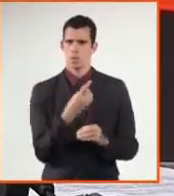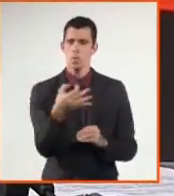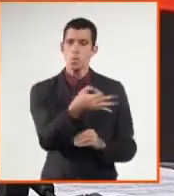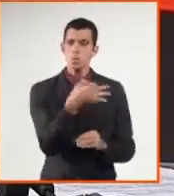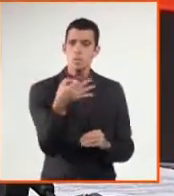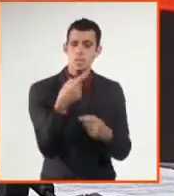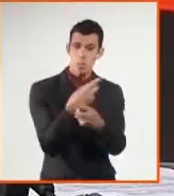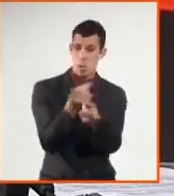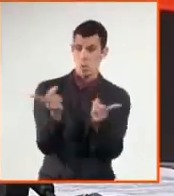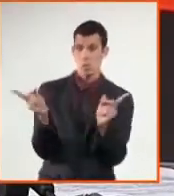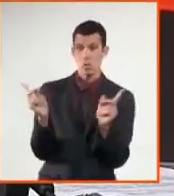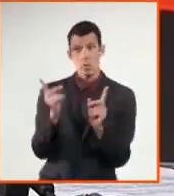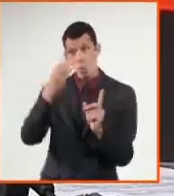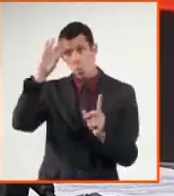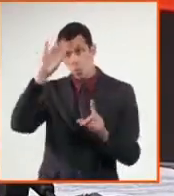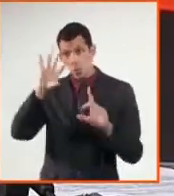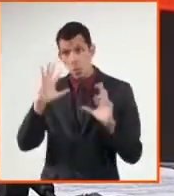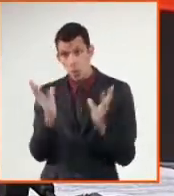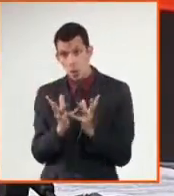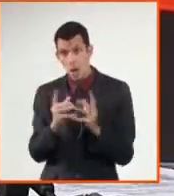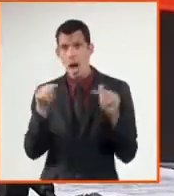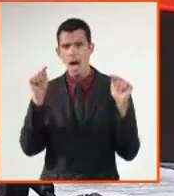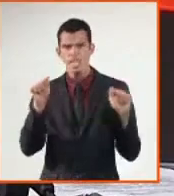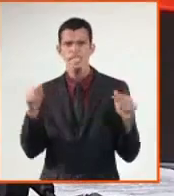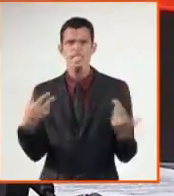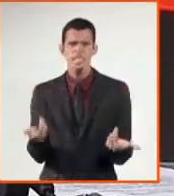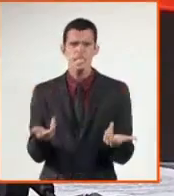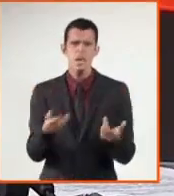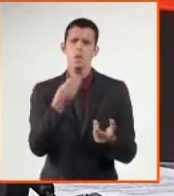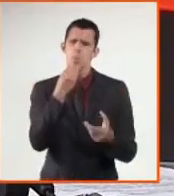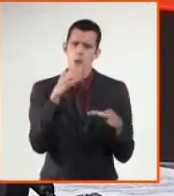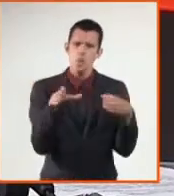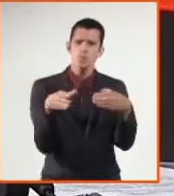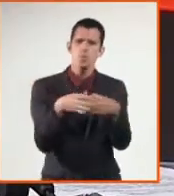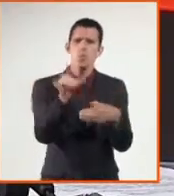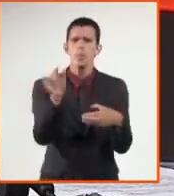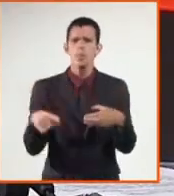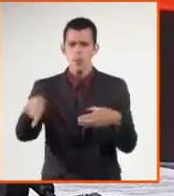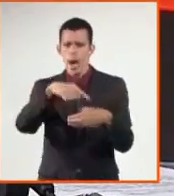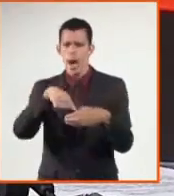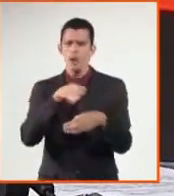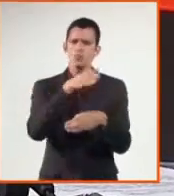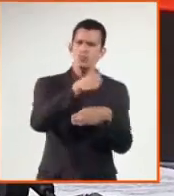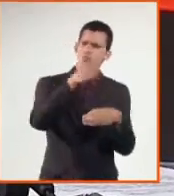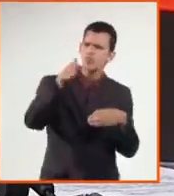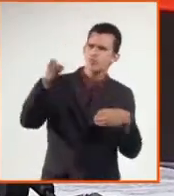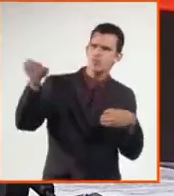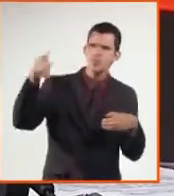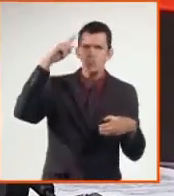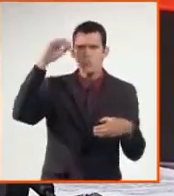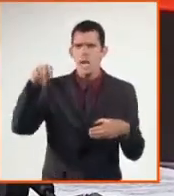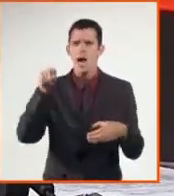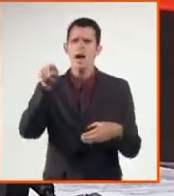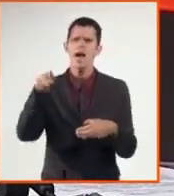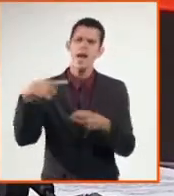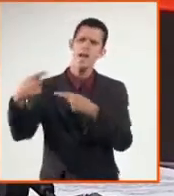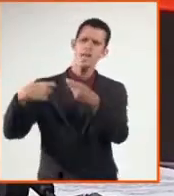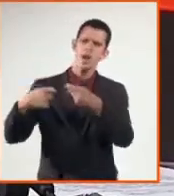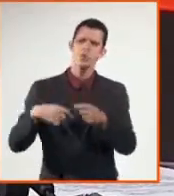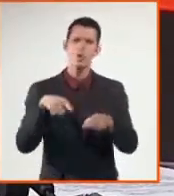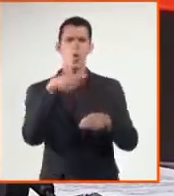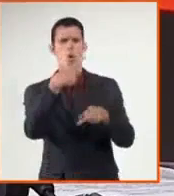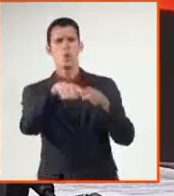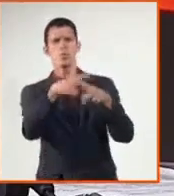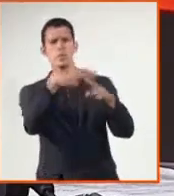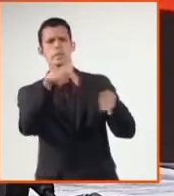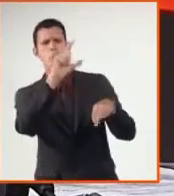los que están en el avance y que nos pueden ayudar a determinar dónde sería más efectivo y de qué manera sería más efectiva implementar estas